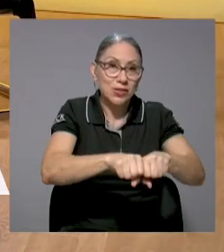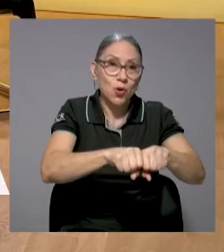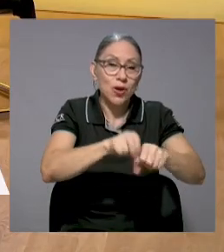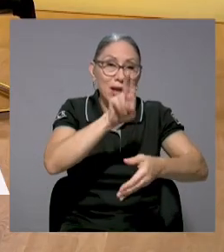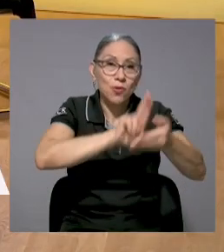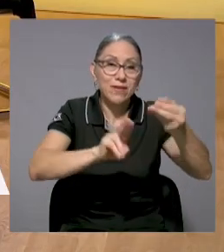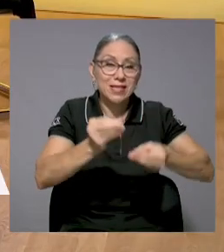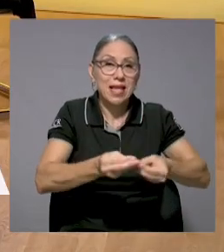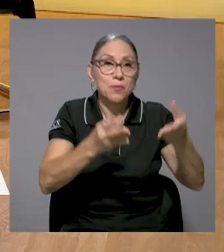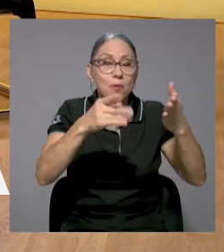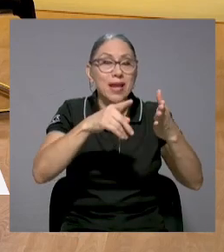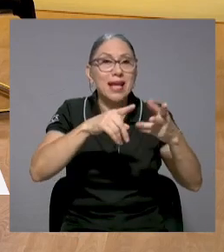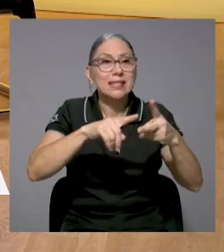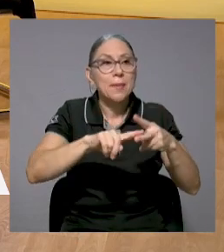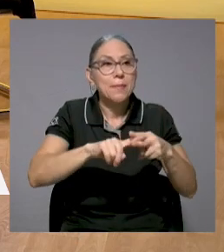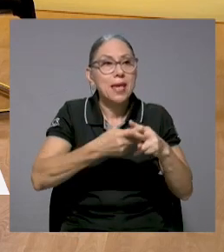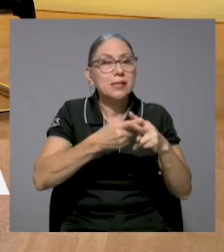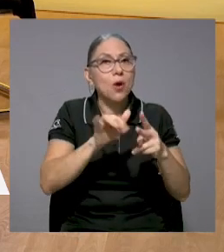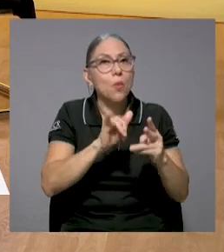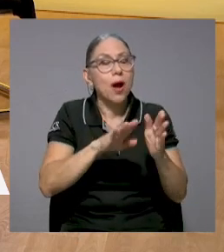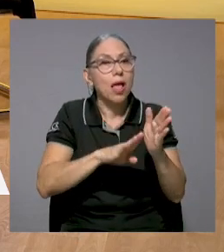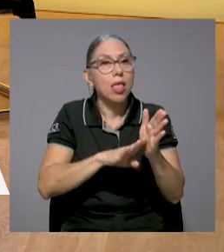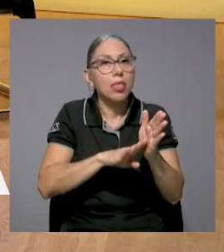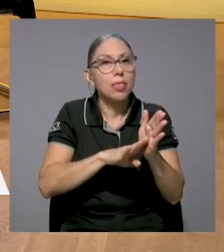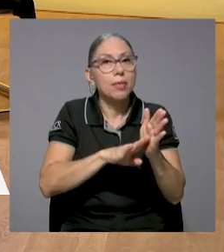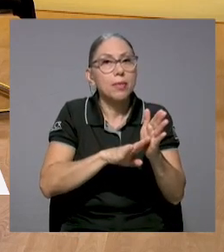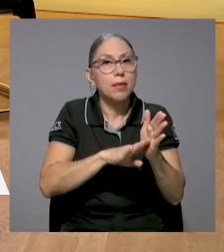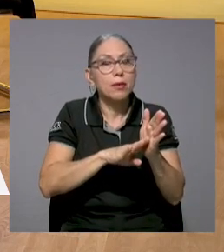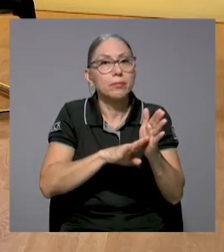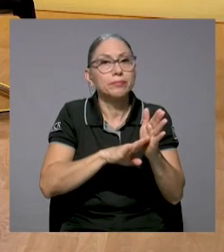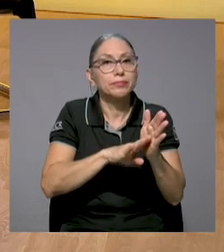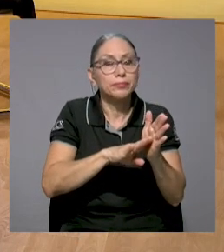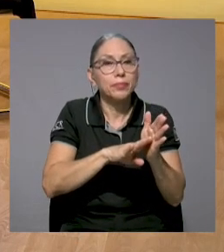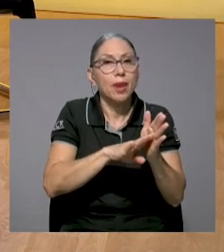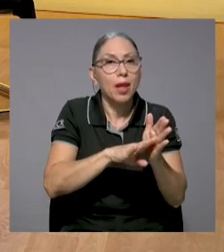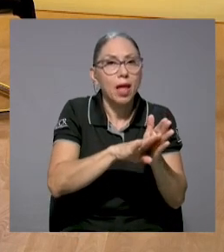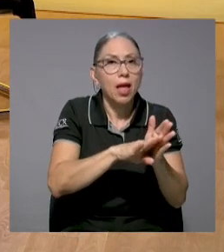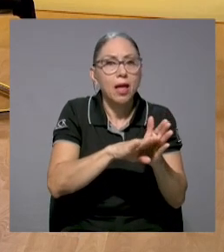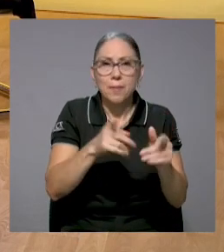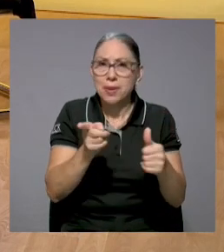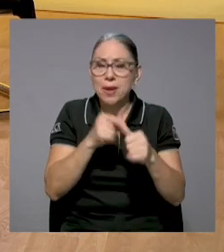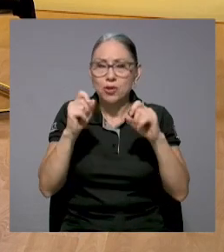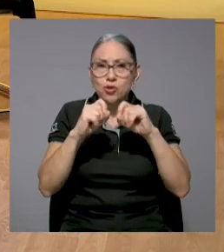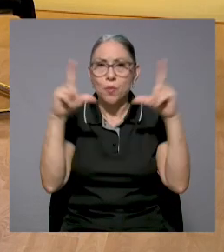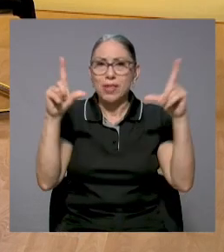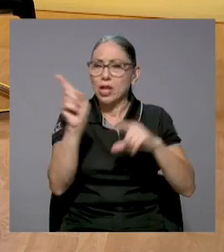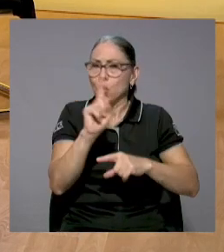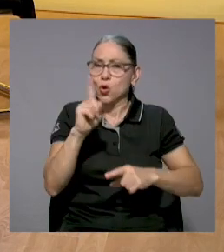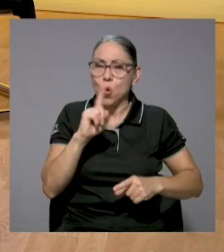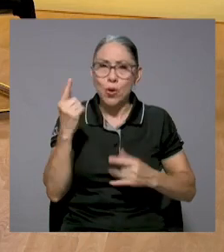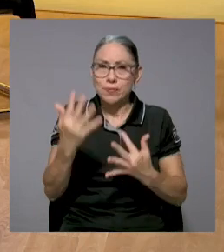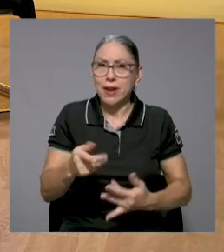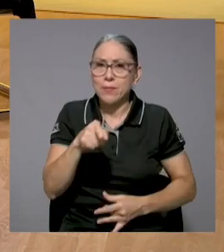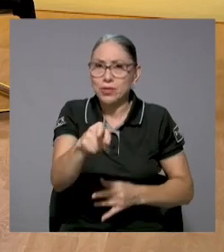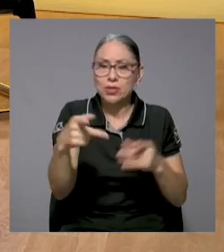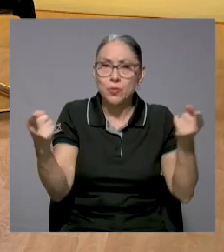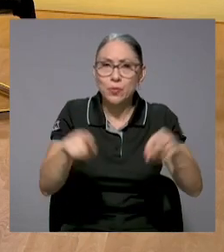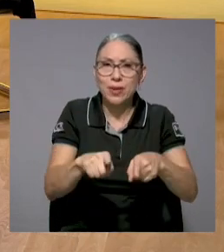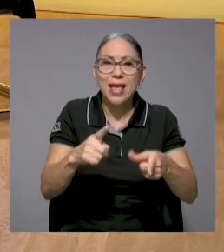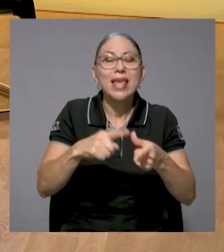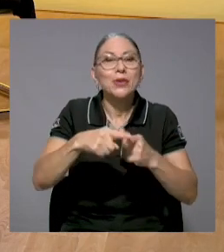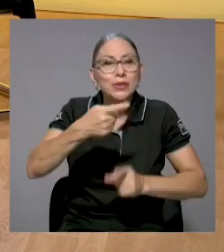Primero nos sorprendimos, no esperábamos que esto estuviera sucediendo, y entonces hicimos distintos tipos de ejercicios para tratar de